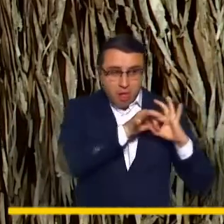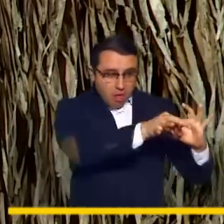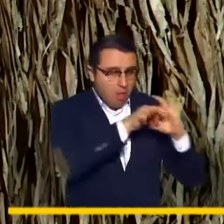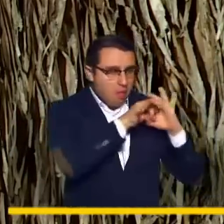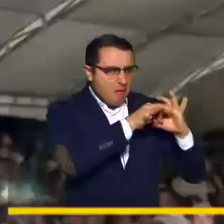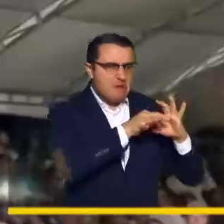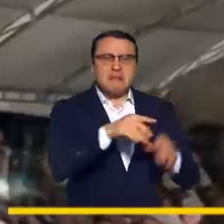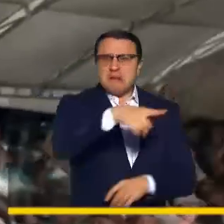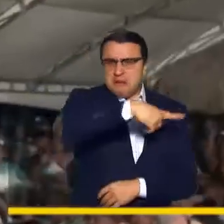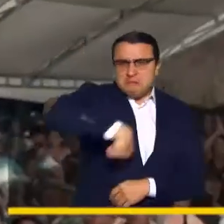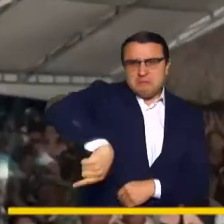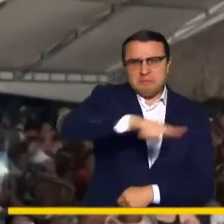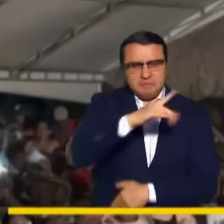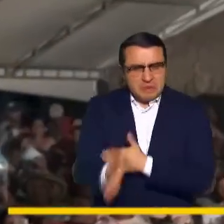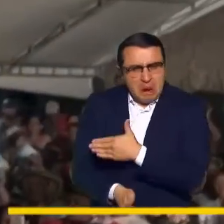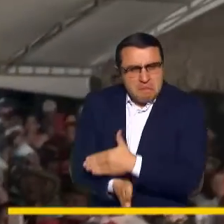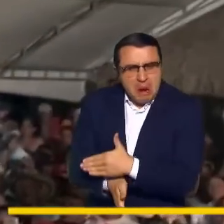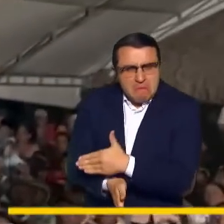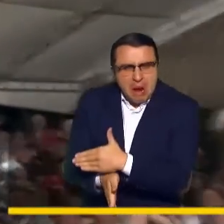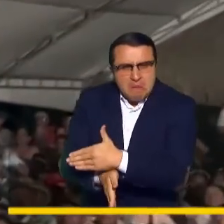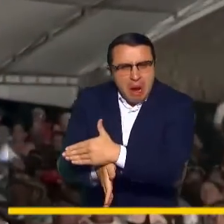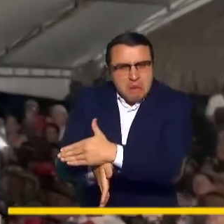que